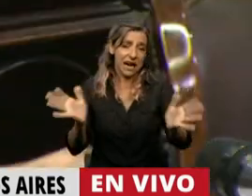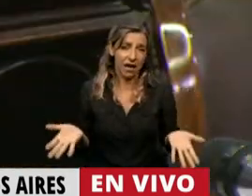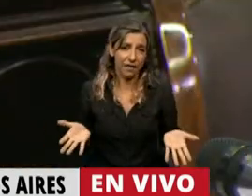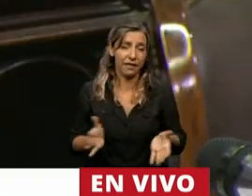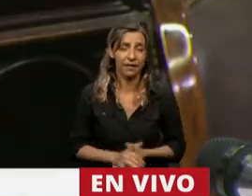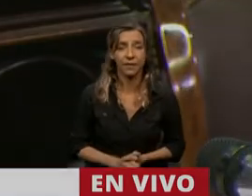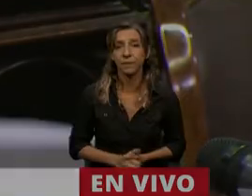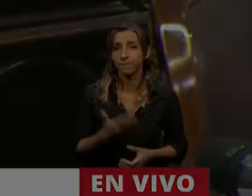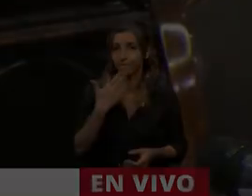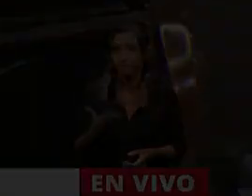Gracias, diputada.